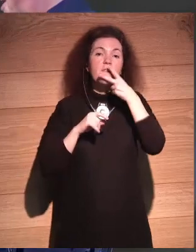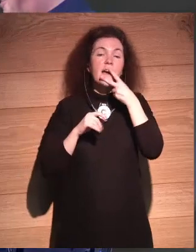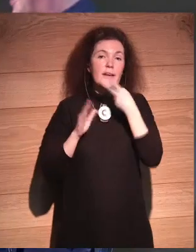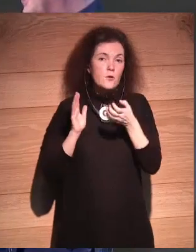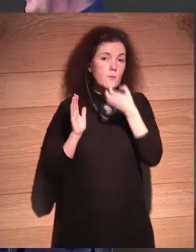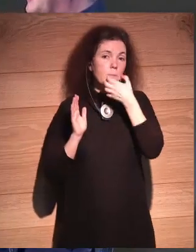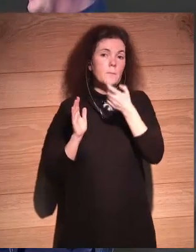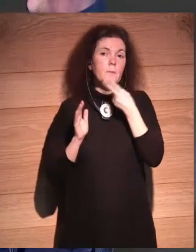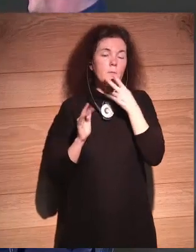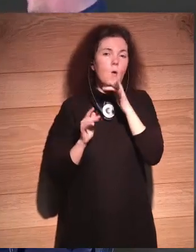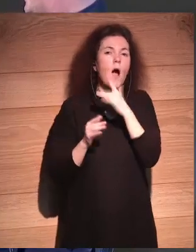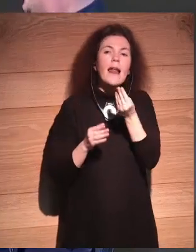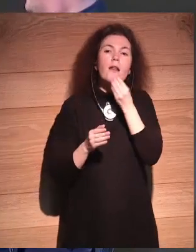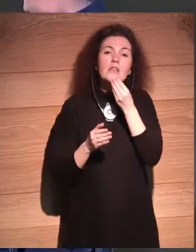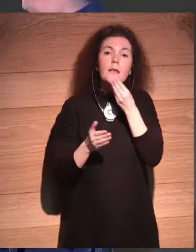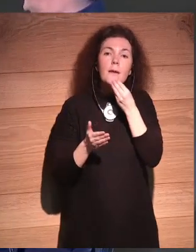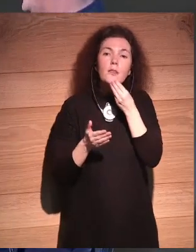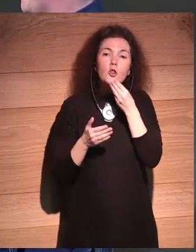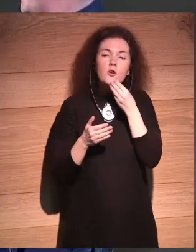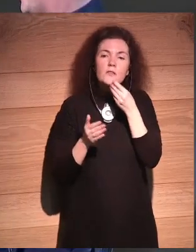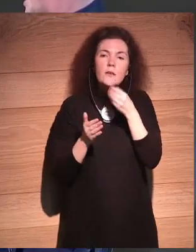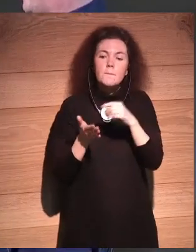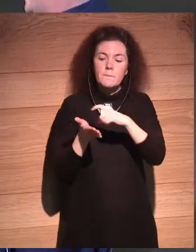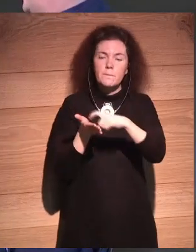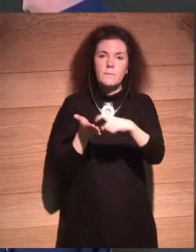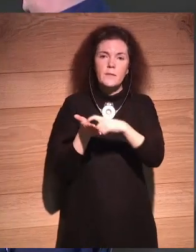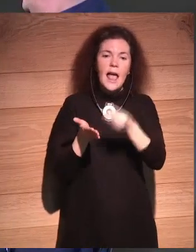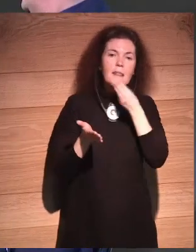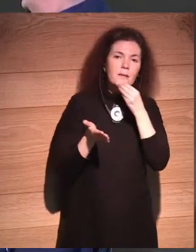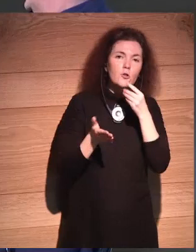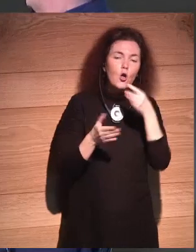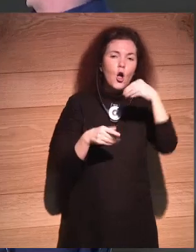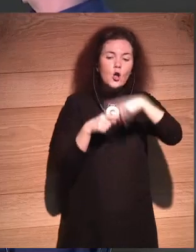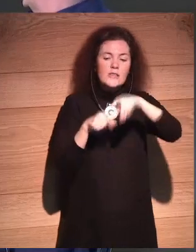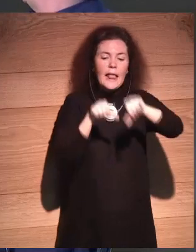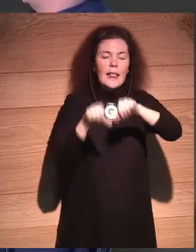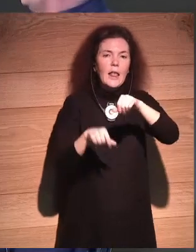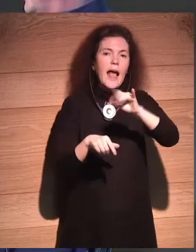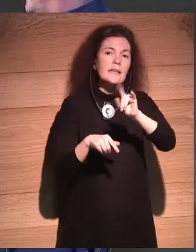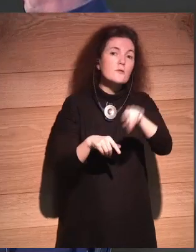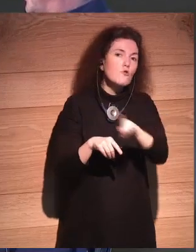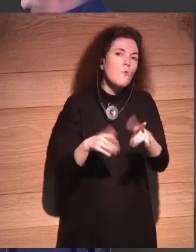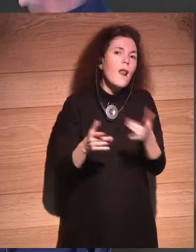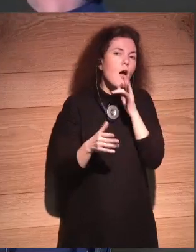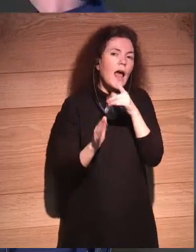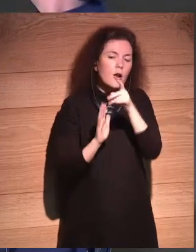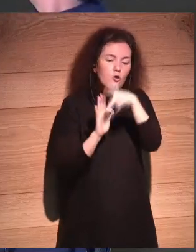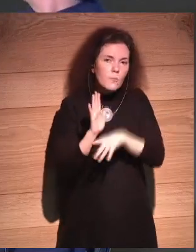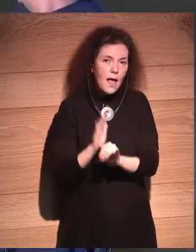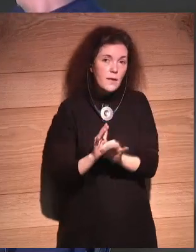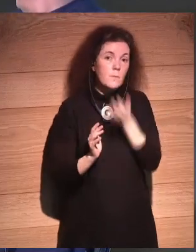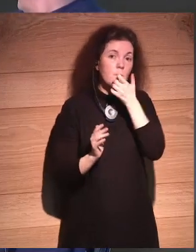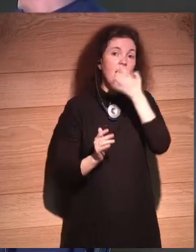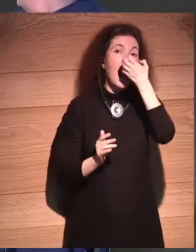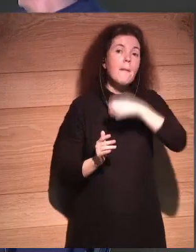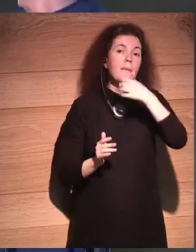por ejemplo en los alimentos, en la comida, se regula que se puede poner en un alimento y que no. Apple, por ejemplo, vino y dijo, bueno, estamos